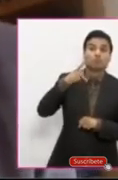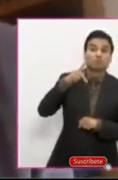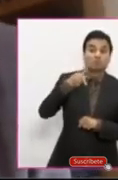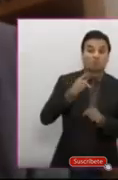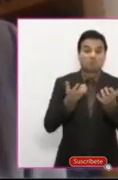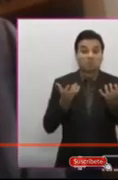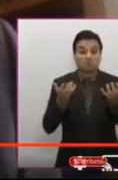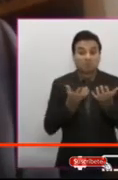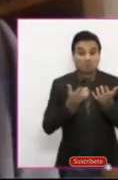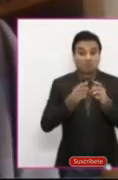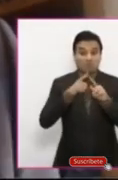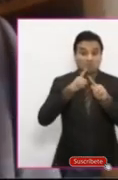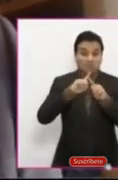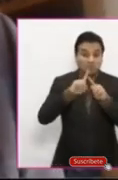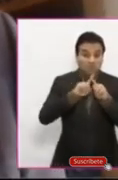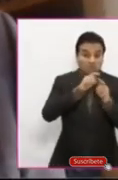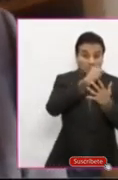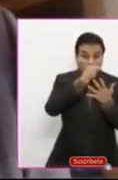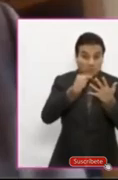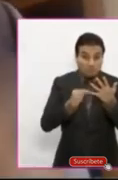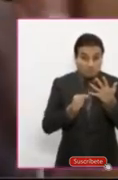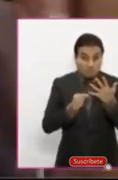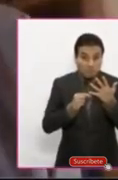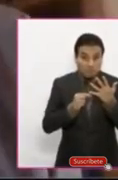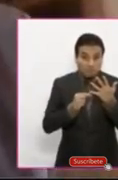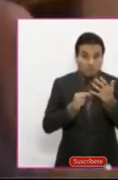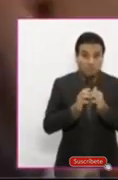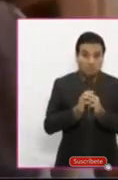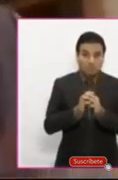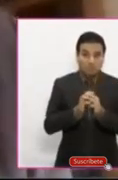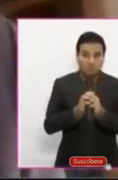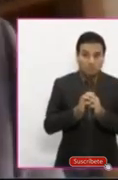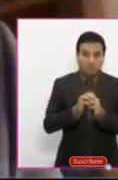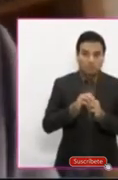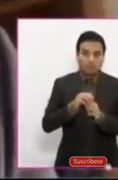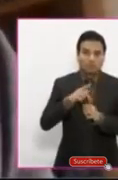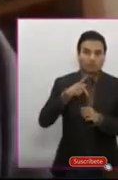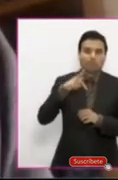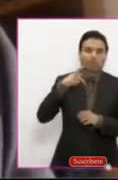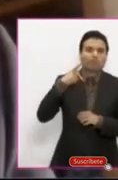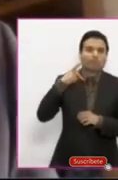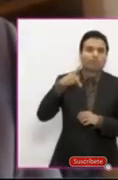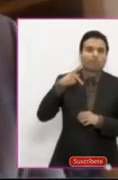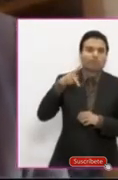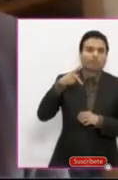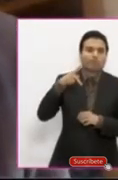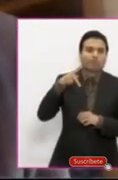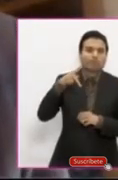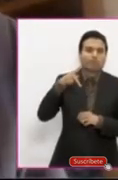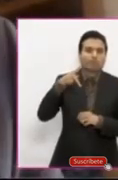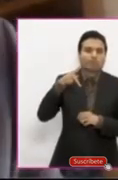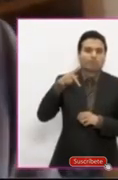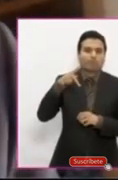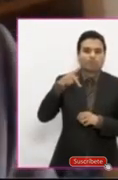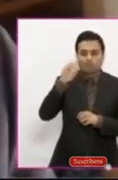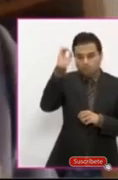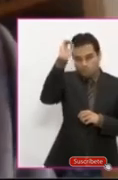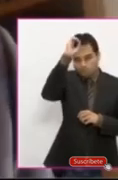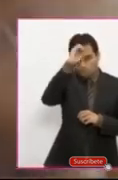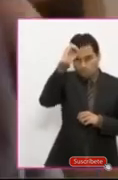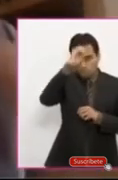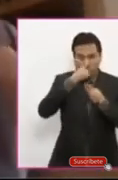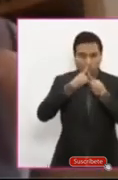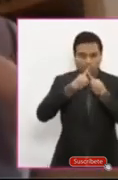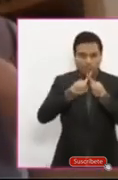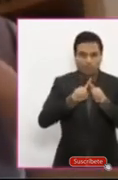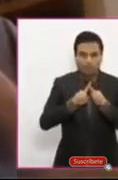su valoración de la situación de el país no